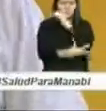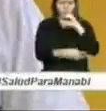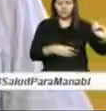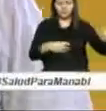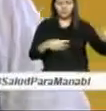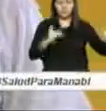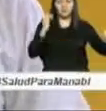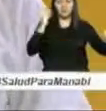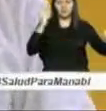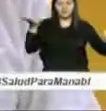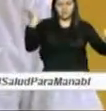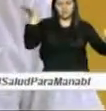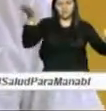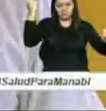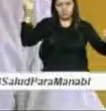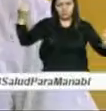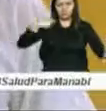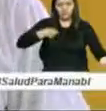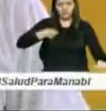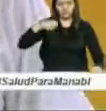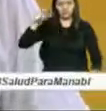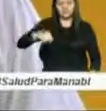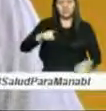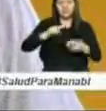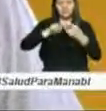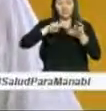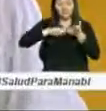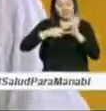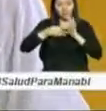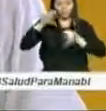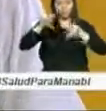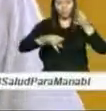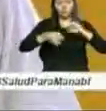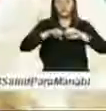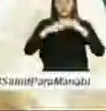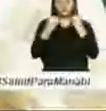El rico, que pague bastante, compañeros. Eso se llama justicia social.